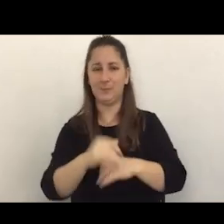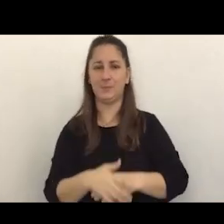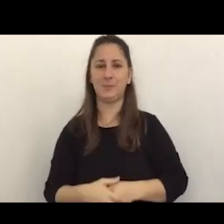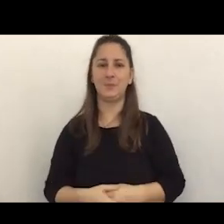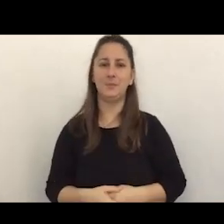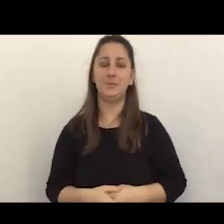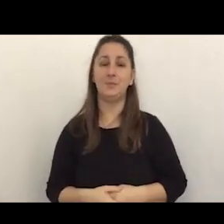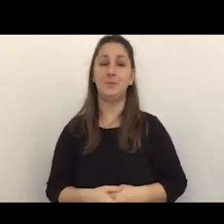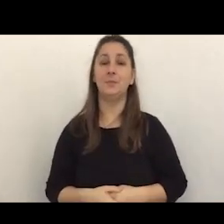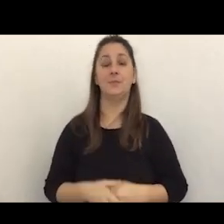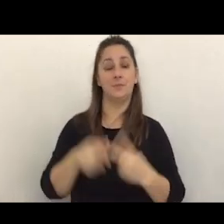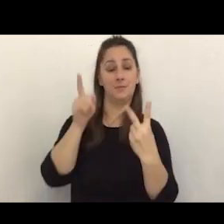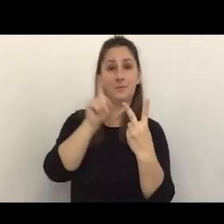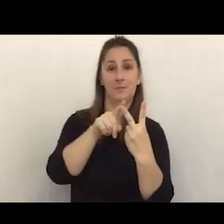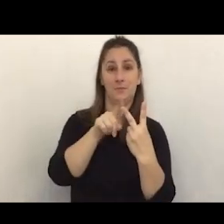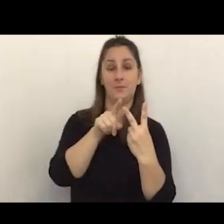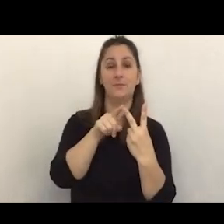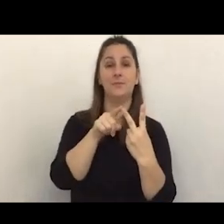Segunda cuestión.